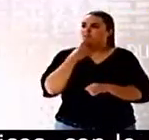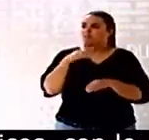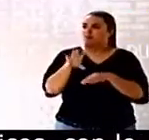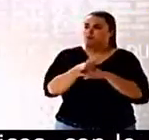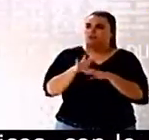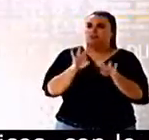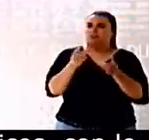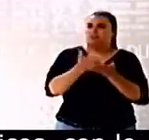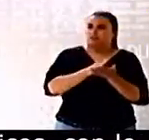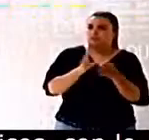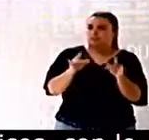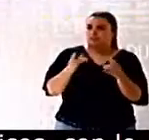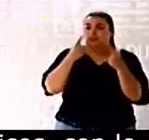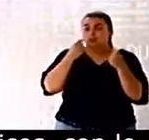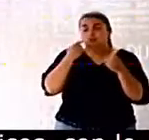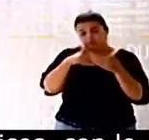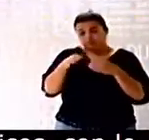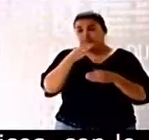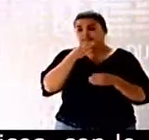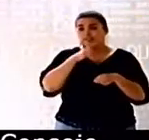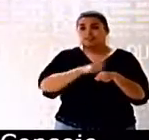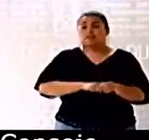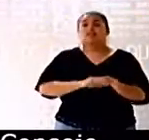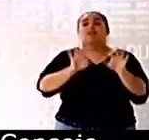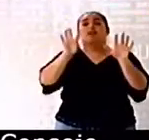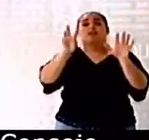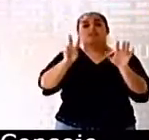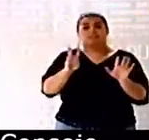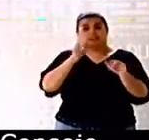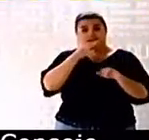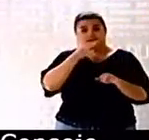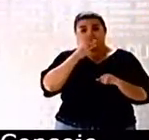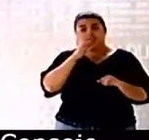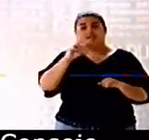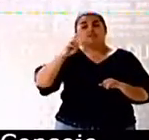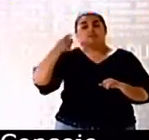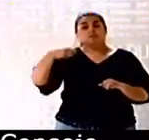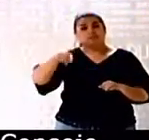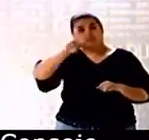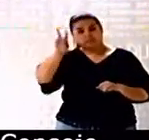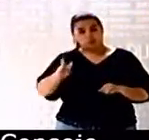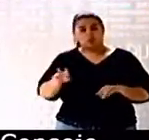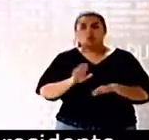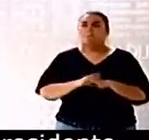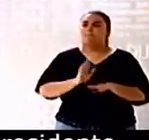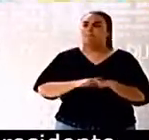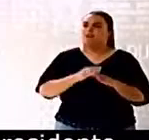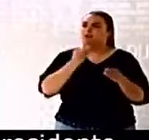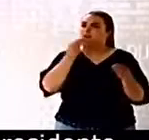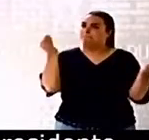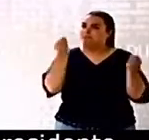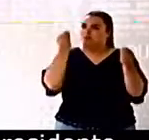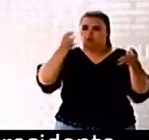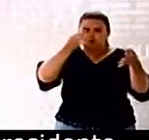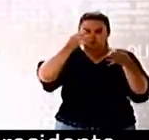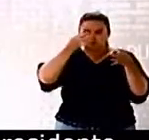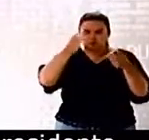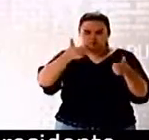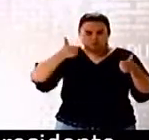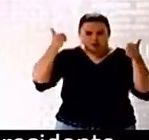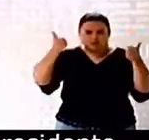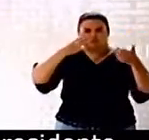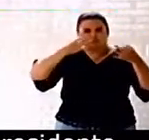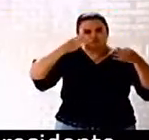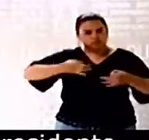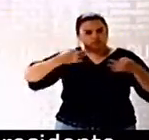Interterritorial de Salud, esta tarde, a las 19 horas, el vicepresidente segundo, para una mejor, rigurosa y